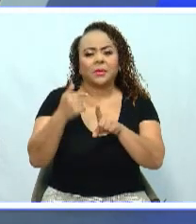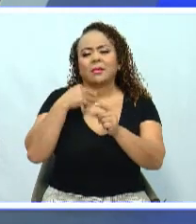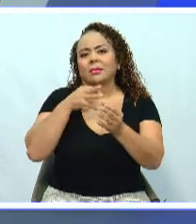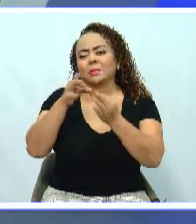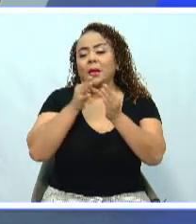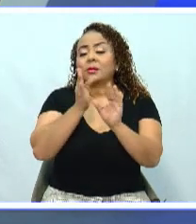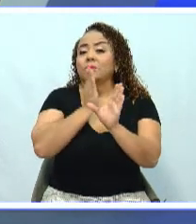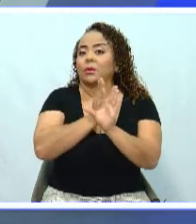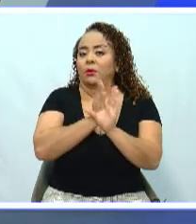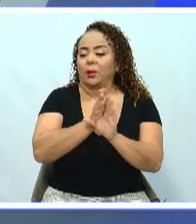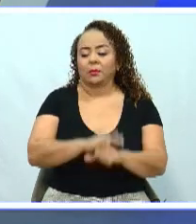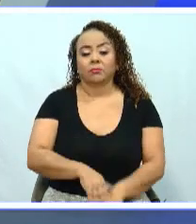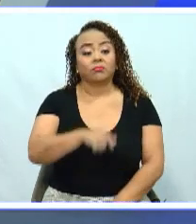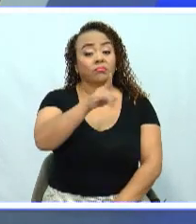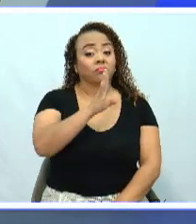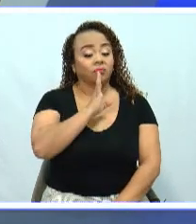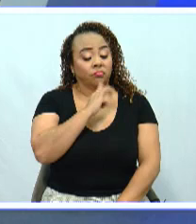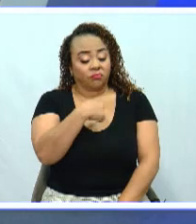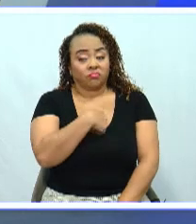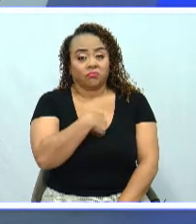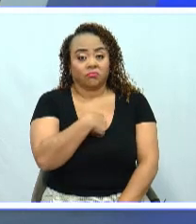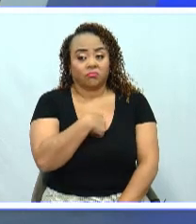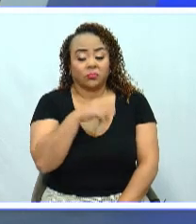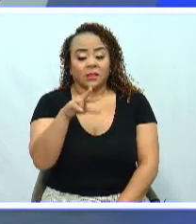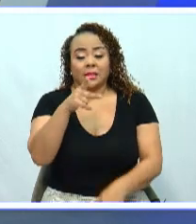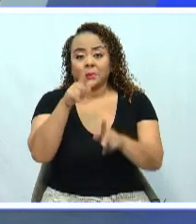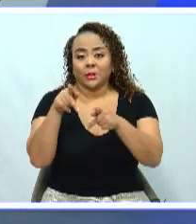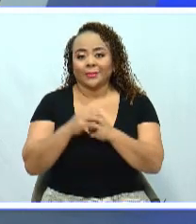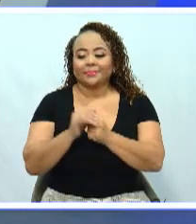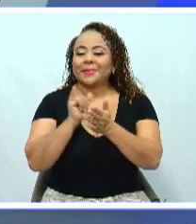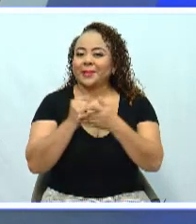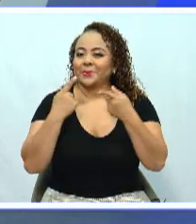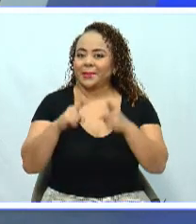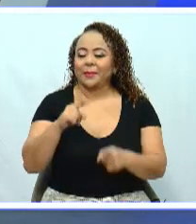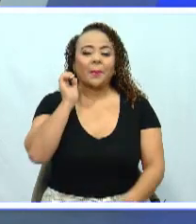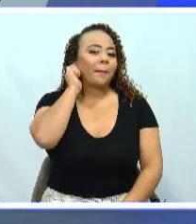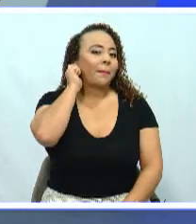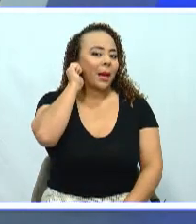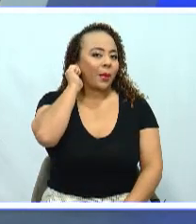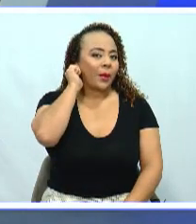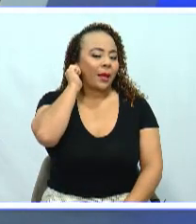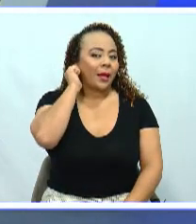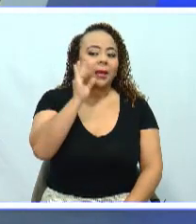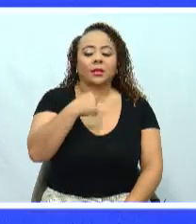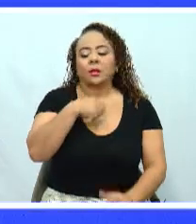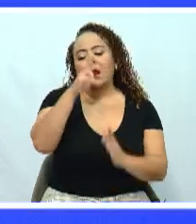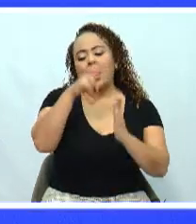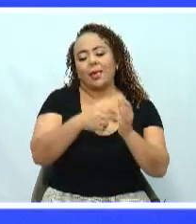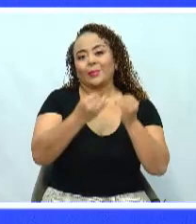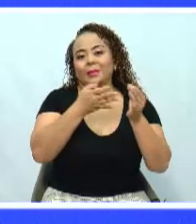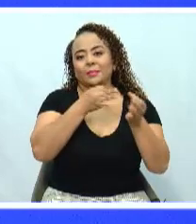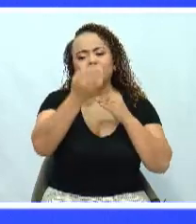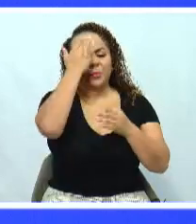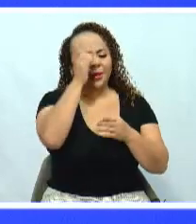psicológica verdad cuando vos hablas de Vos mismo en tercera persona eso le pasaba a Diego Armando Maradona y yo he leído muchas explicaciones